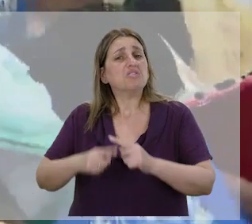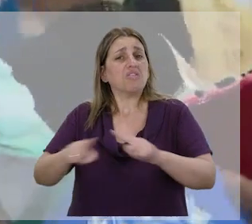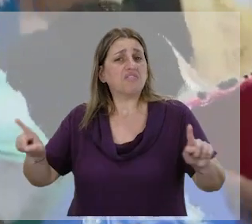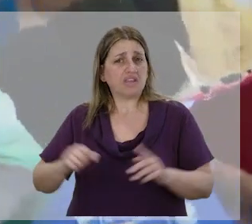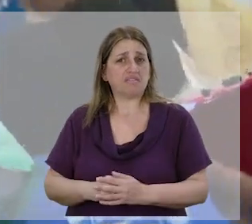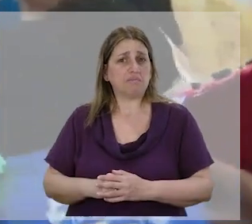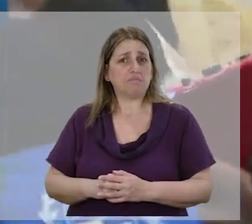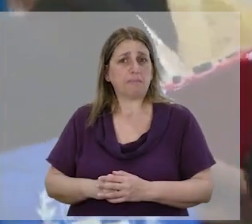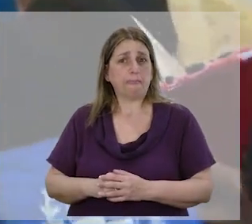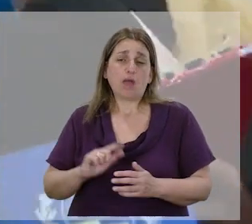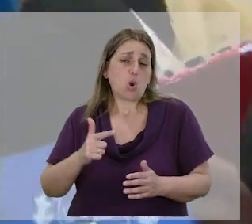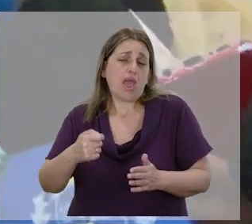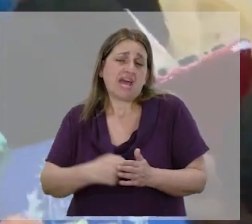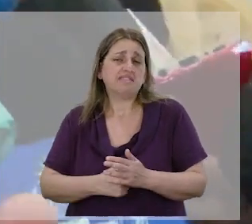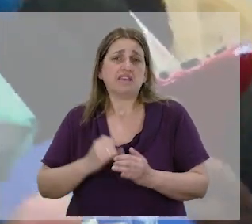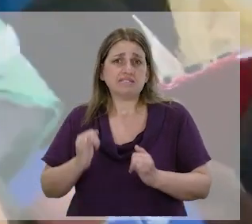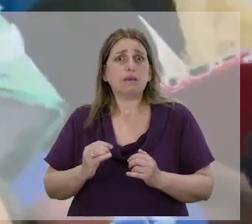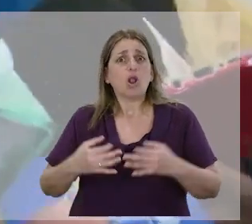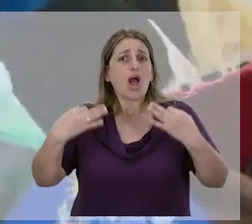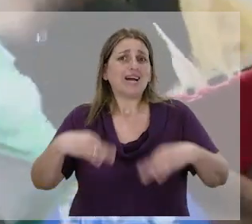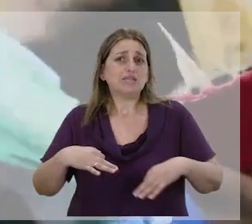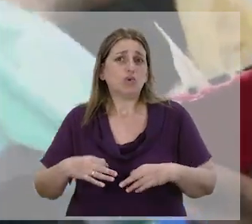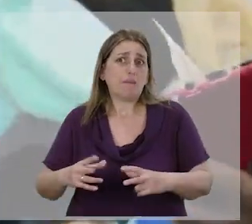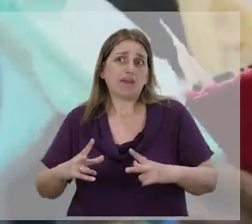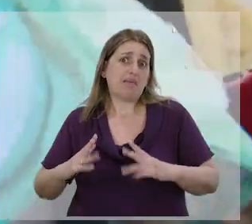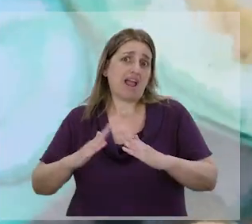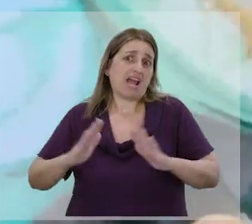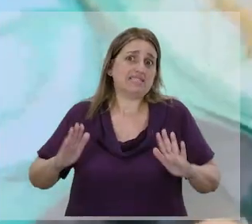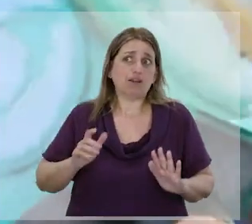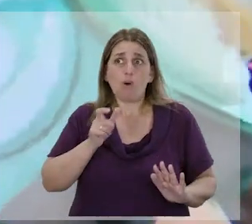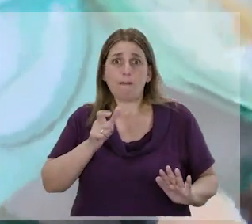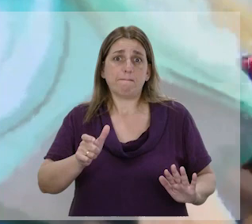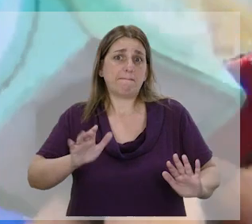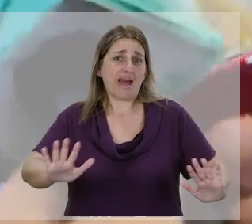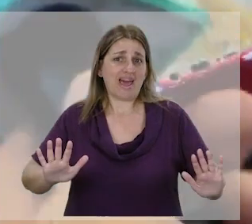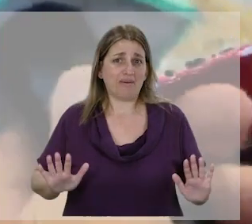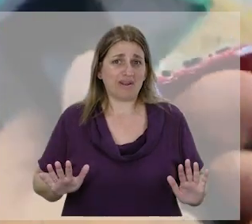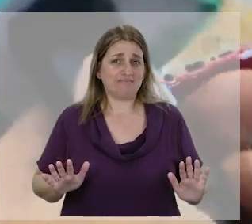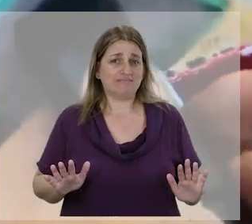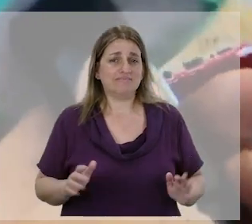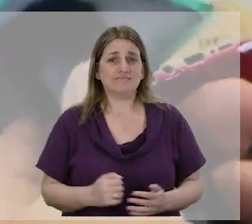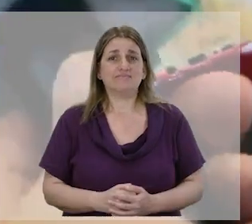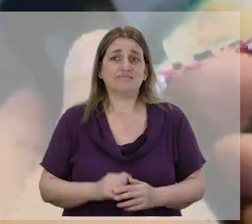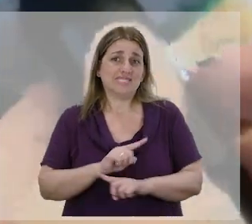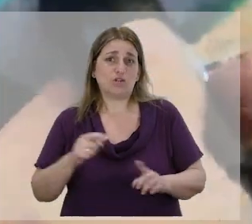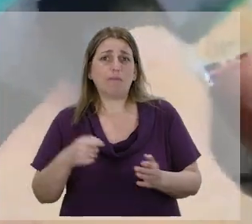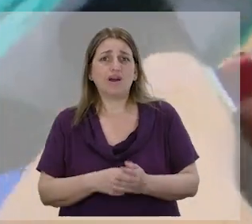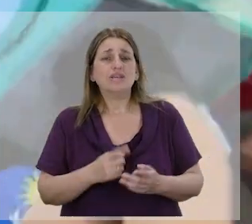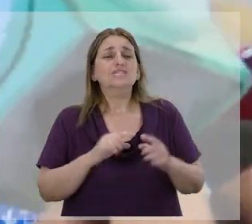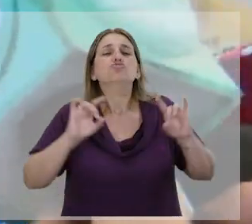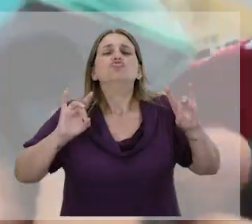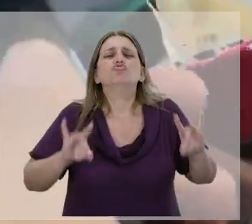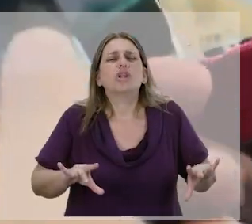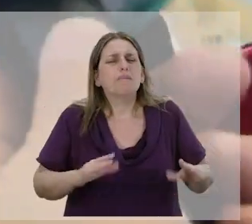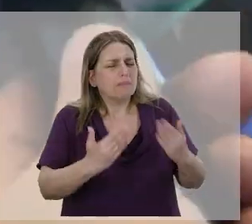tú confías en mí, de hacer un contrato distinto. Por un lado no hay garantía, y por otro lado, asegúrame que me devolvés la casa si sos mal